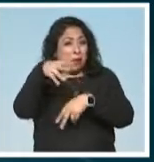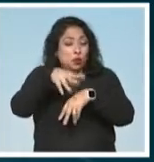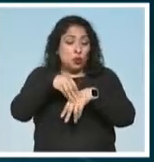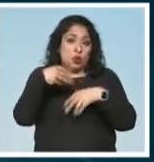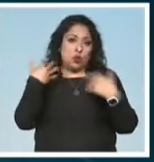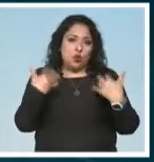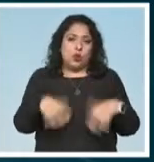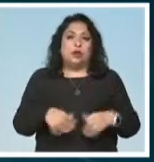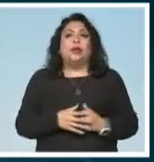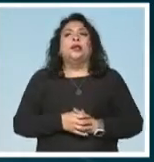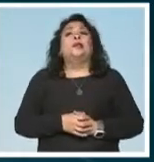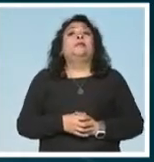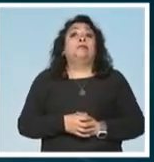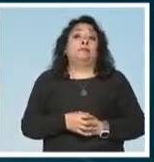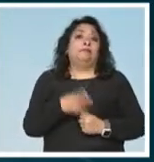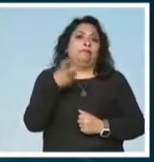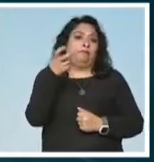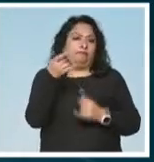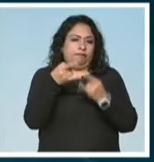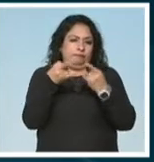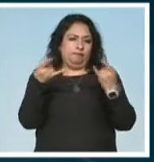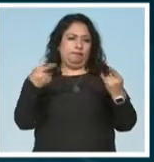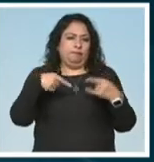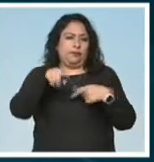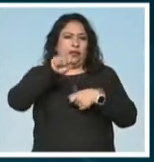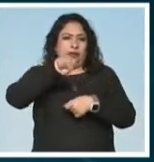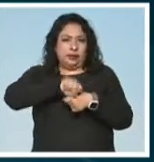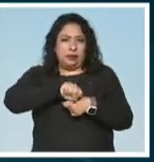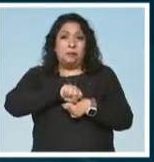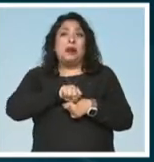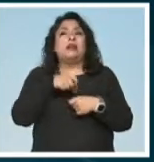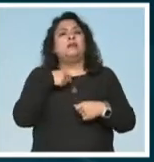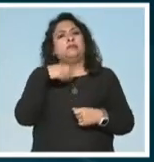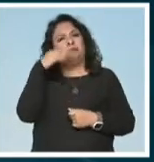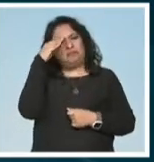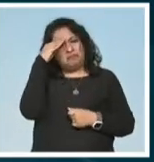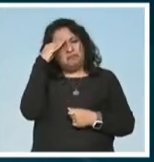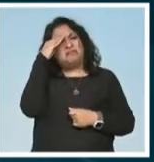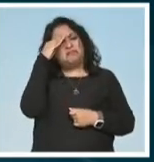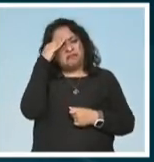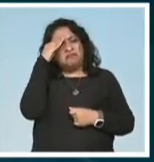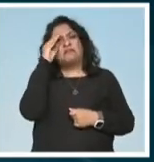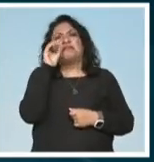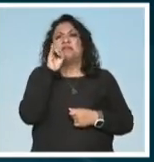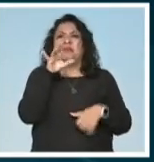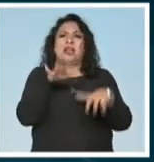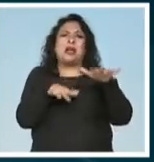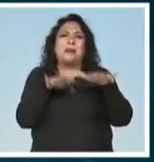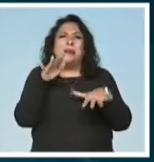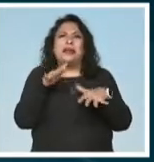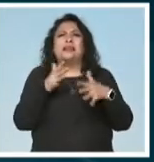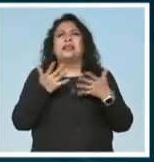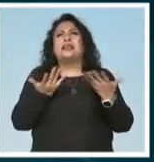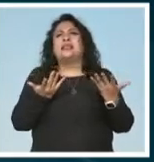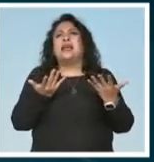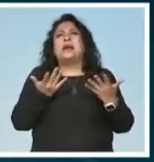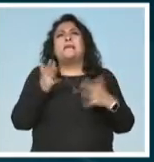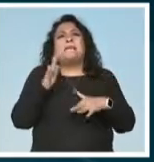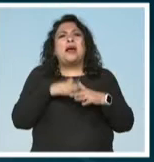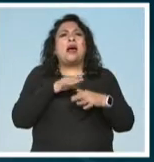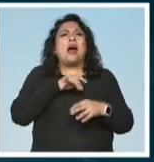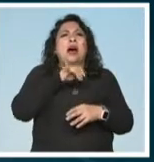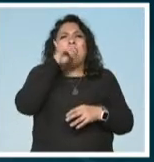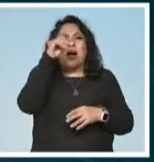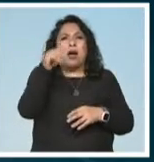Suecia. Esta es pues la historia de esta semana, Laura, y me parece pues, de nuevo que a veces hasta en la más remota